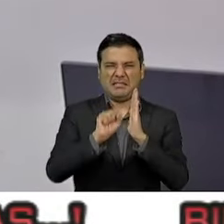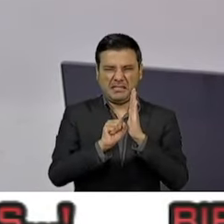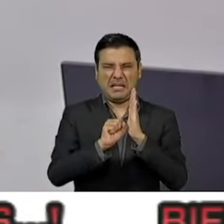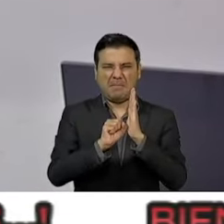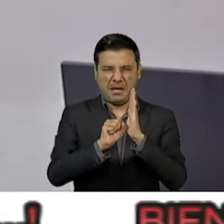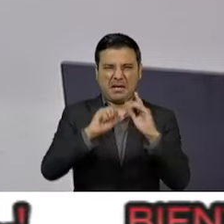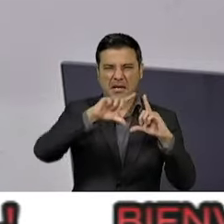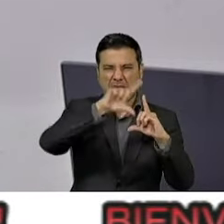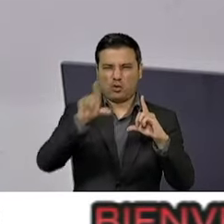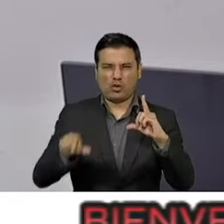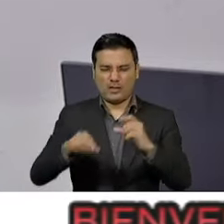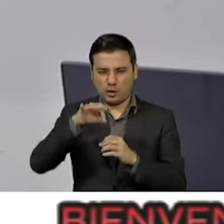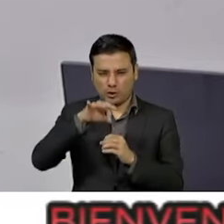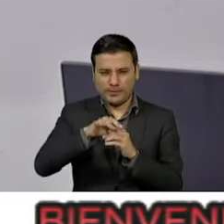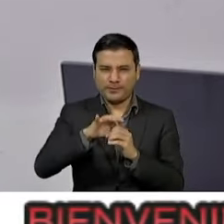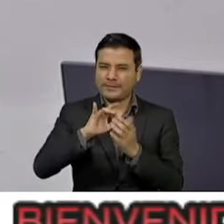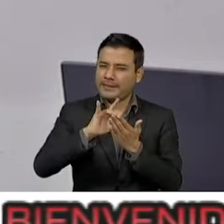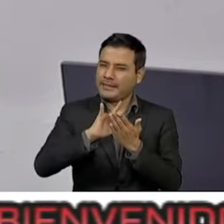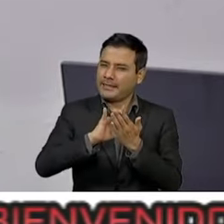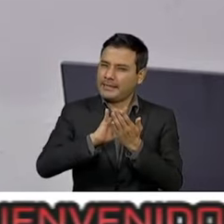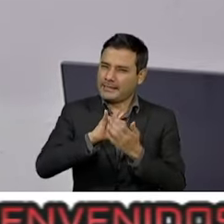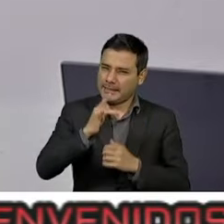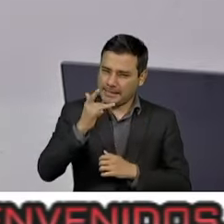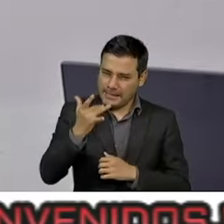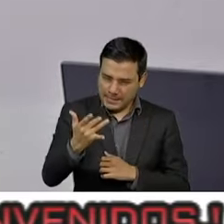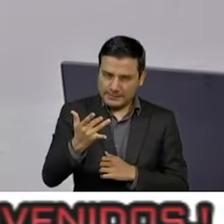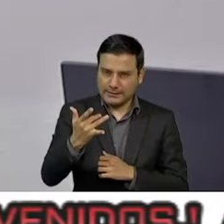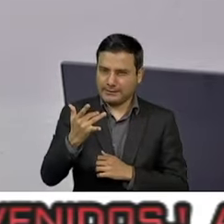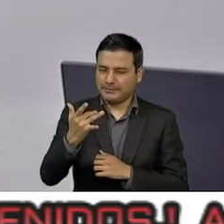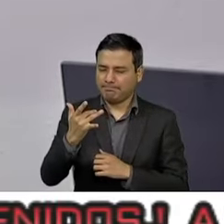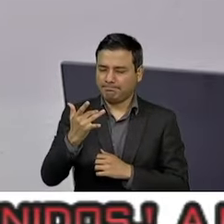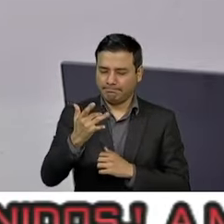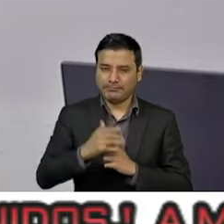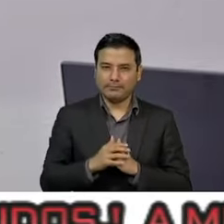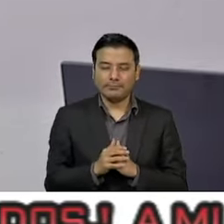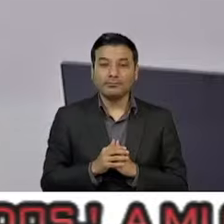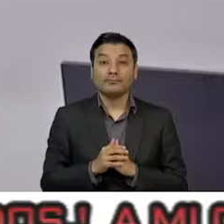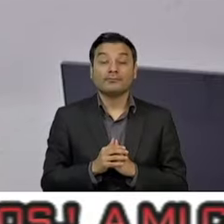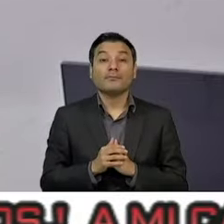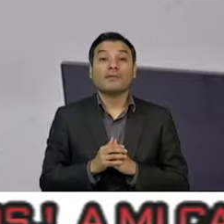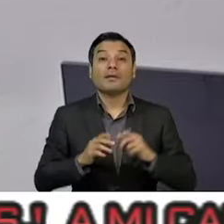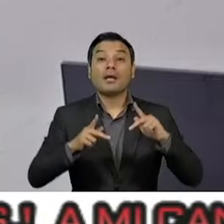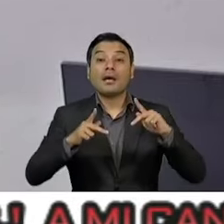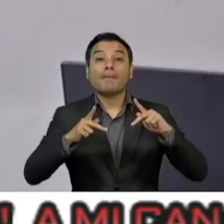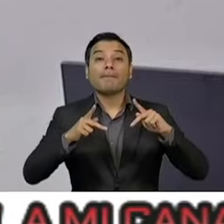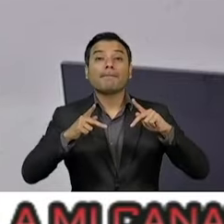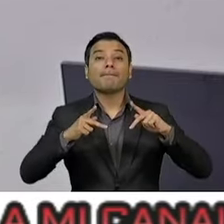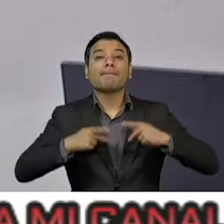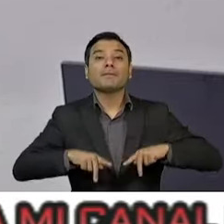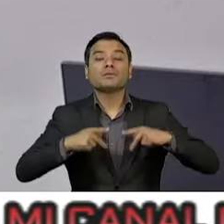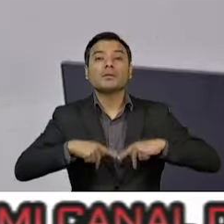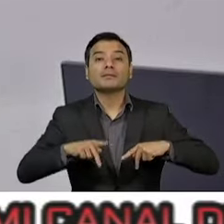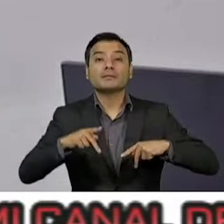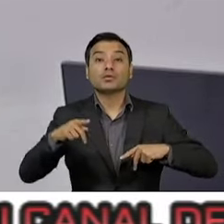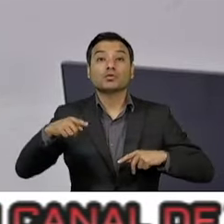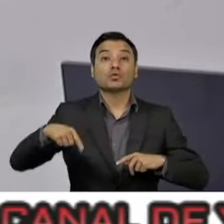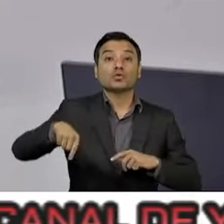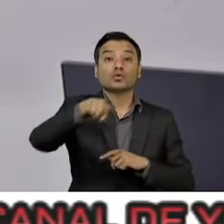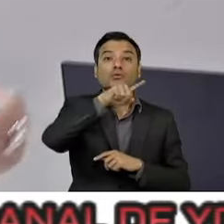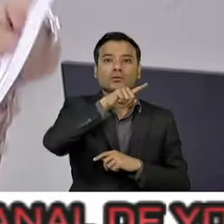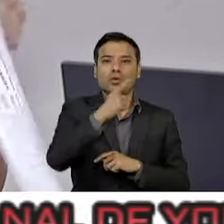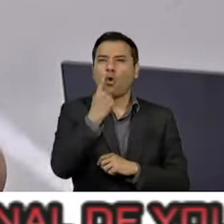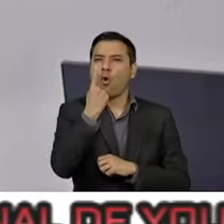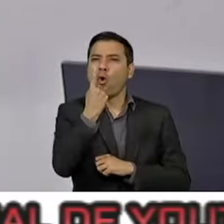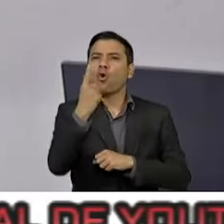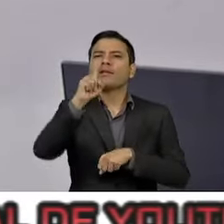un año de su vida a esta cruzada democrática, a las y los ciudadanos que dedican un día entero a servir a su país